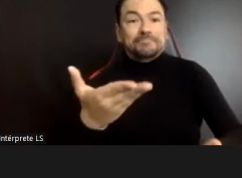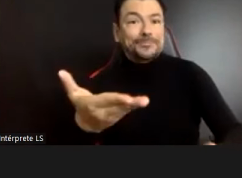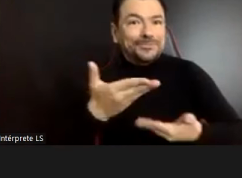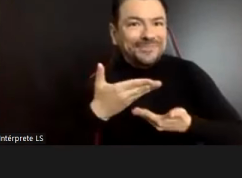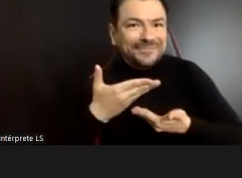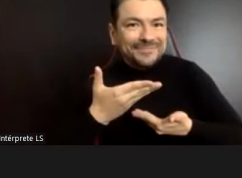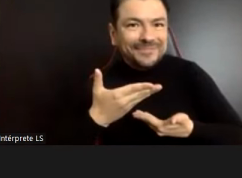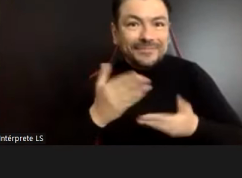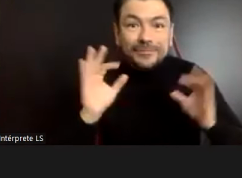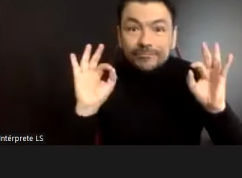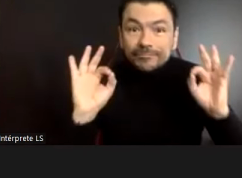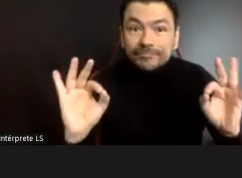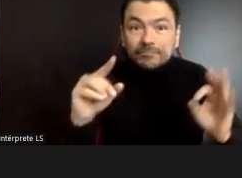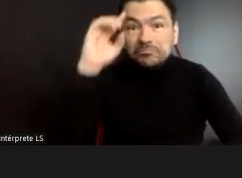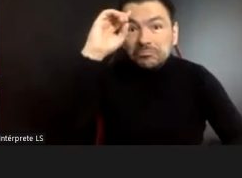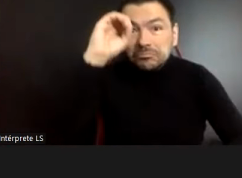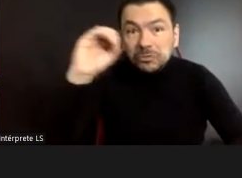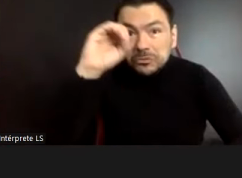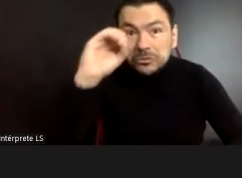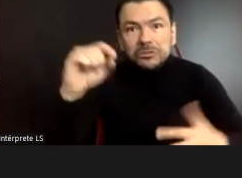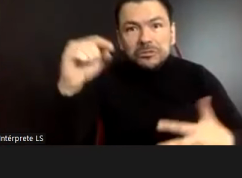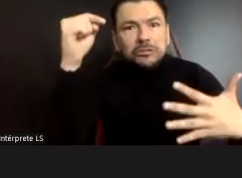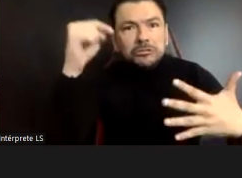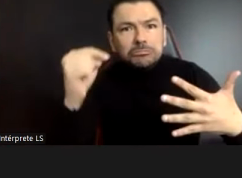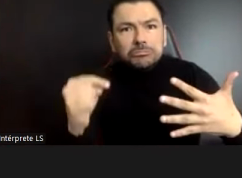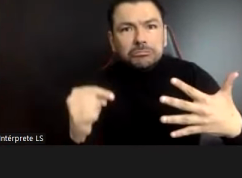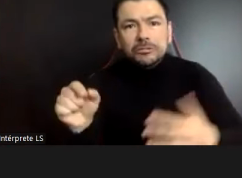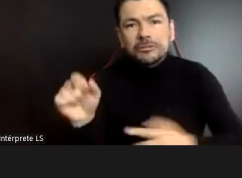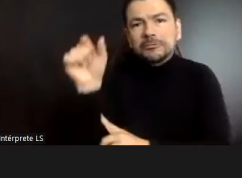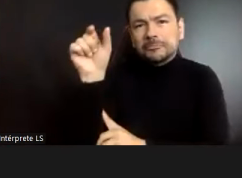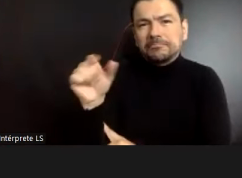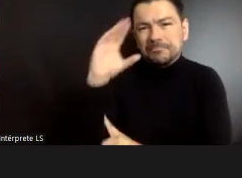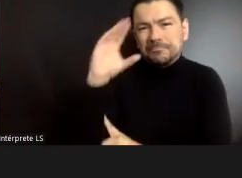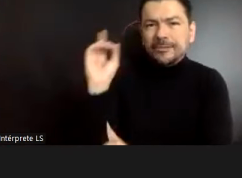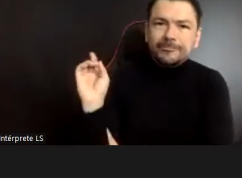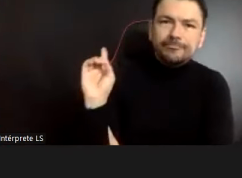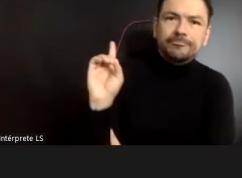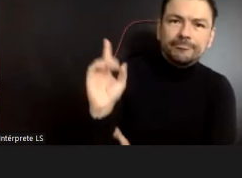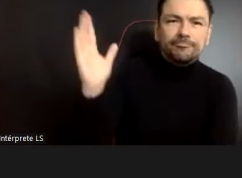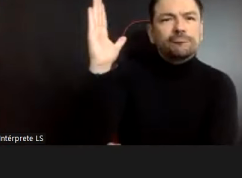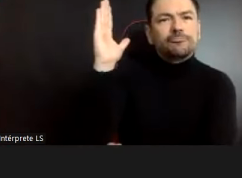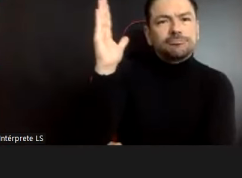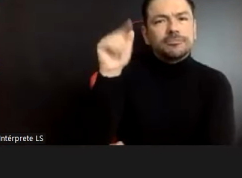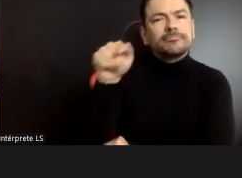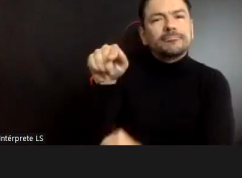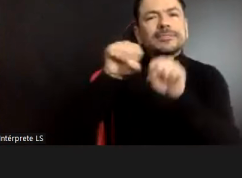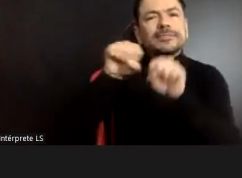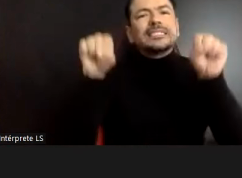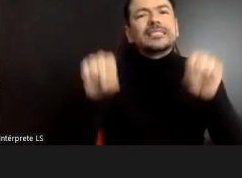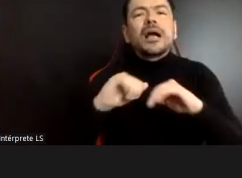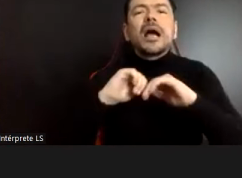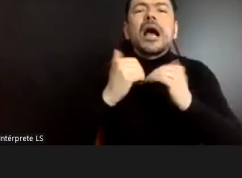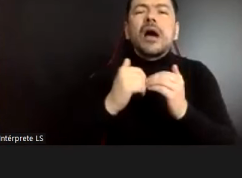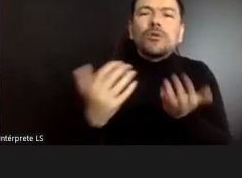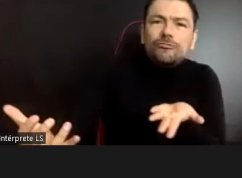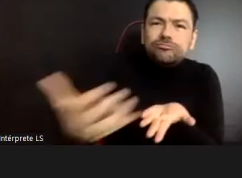apertura del doctor Sirarte de McClarks en el sistema Evidence Aid de todos los portafolios de